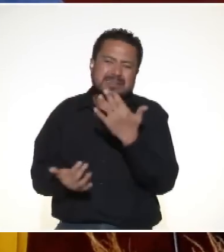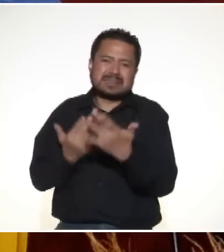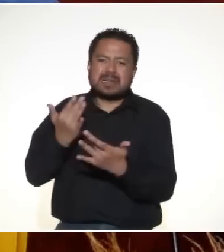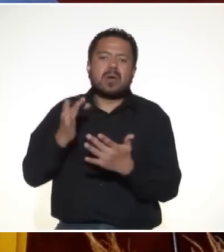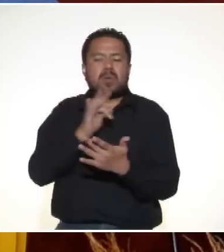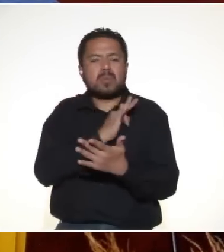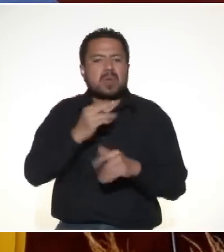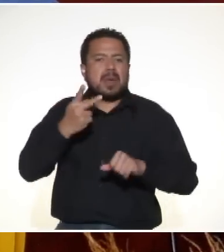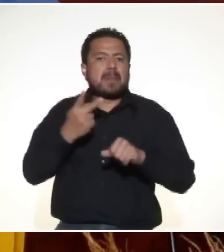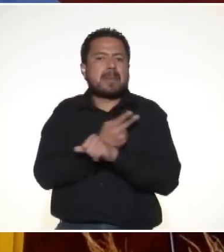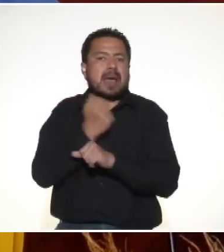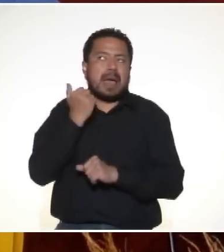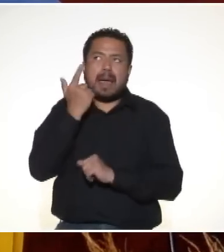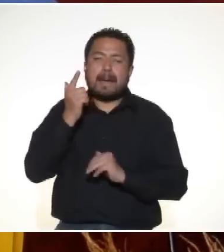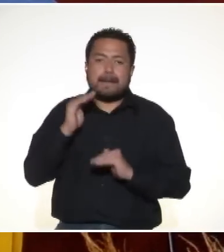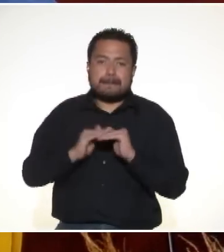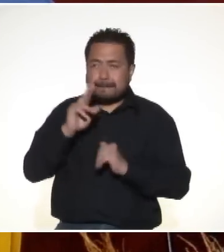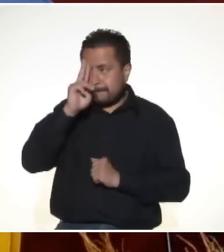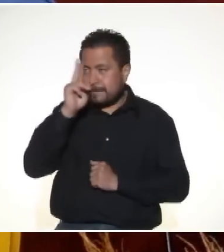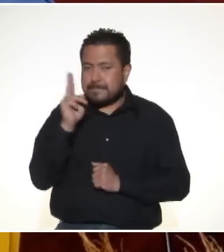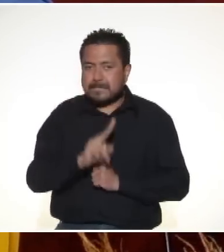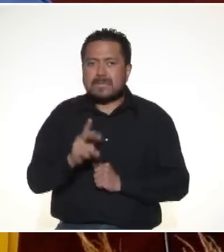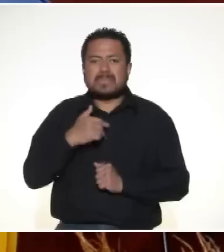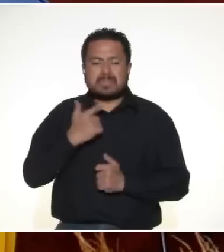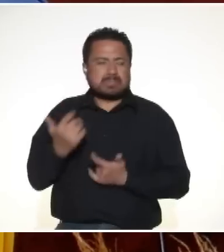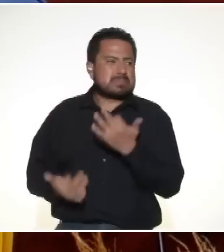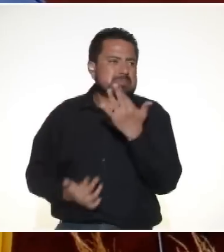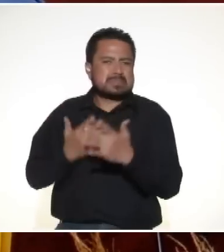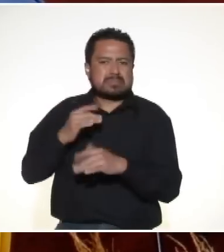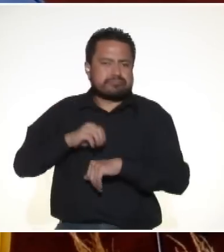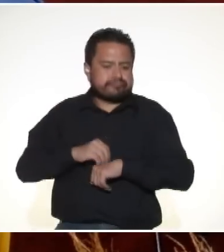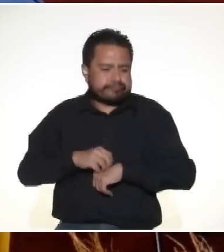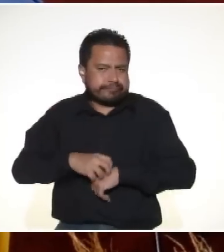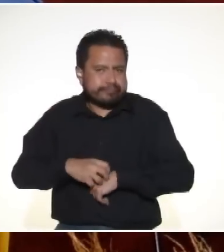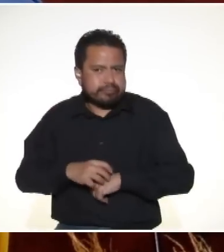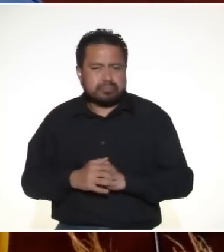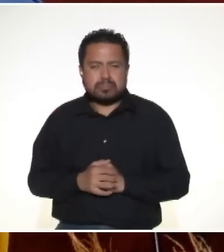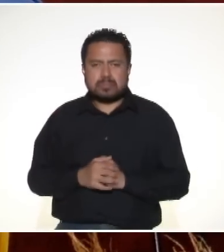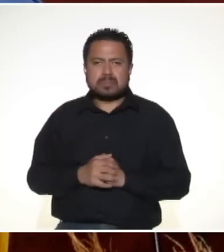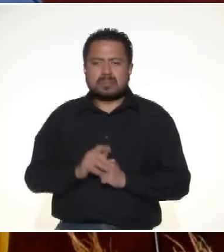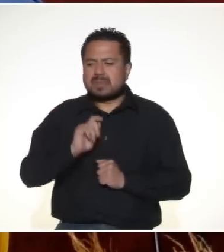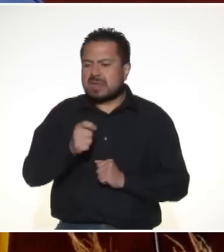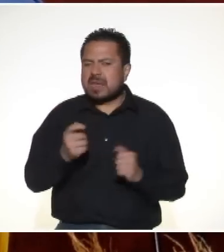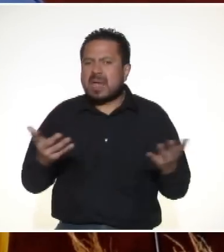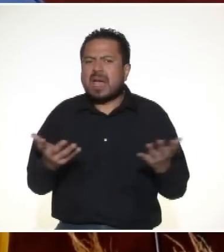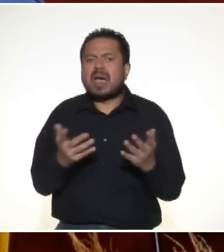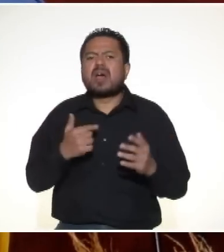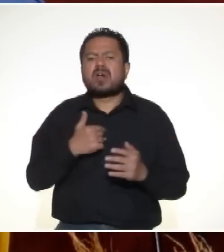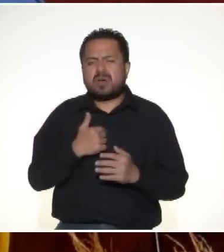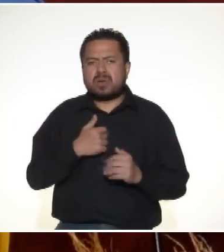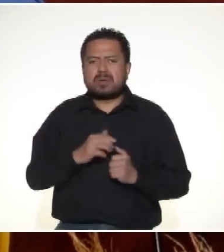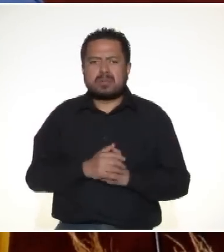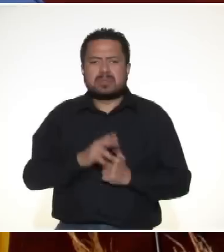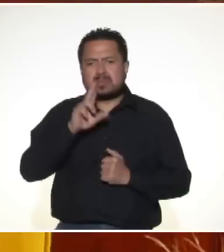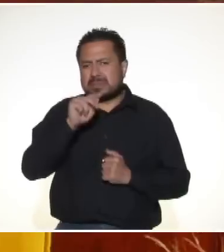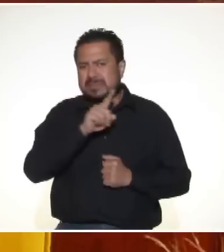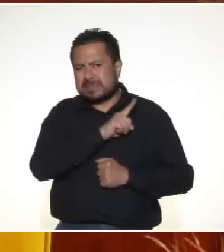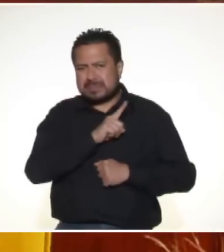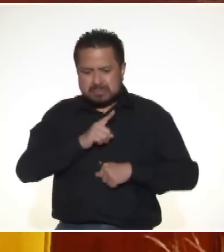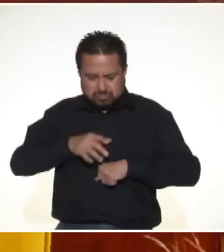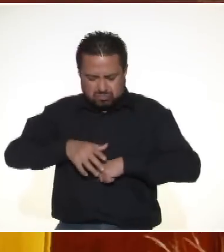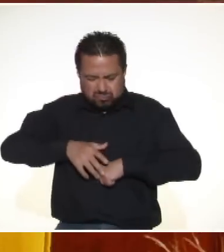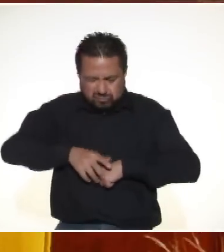puede pasar a ser algo mucho mayor. Ok, me quemé y me salió una ampolla. ¿Qué hago con esa ampolla? No hay que tronar la